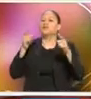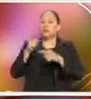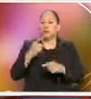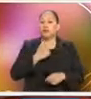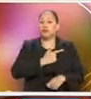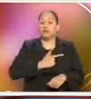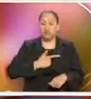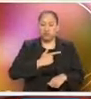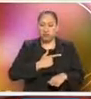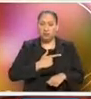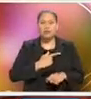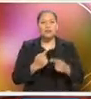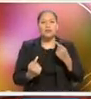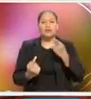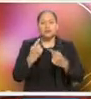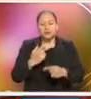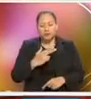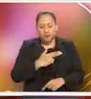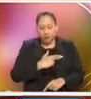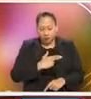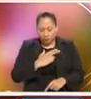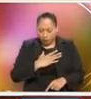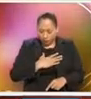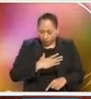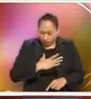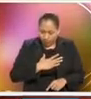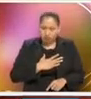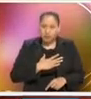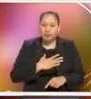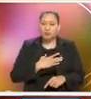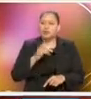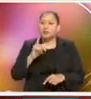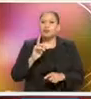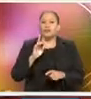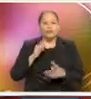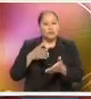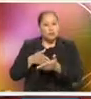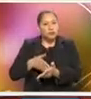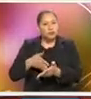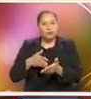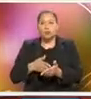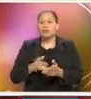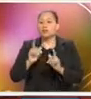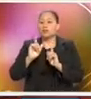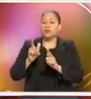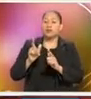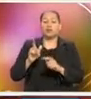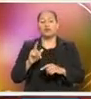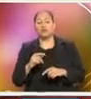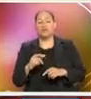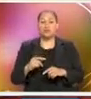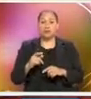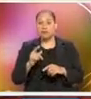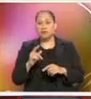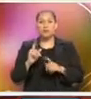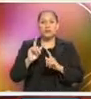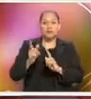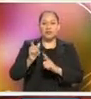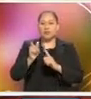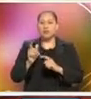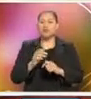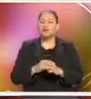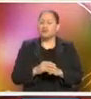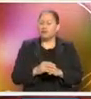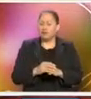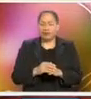otras, las lastiman, las acosan, se burlan de ellas, Sí. ¿no? Son una